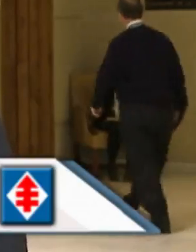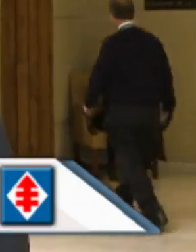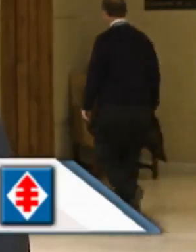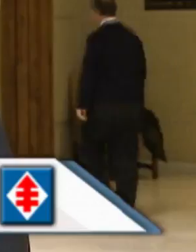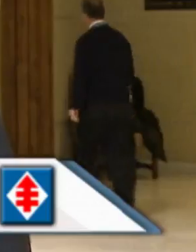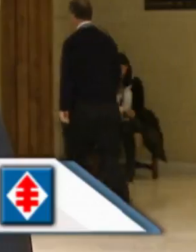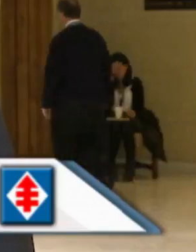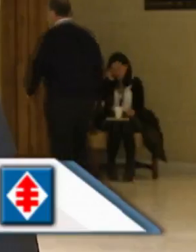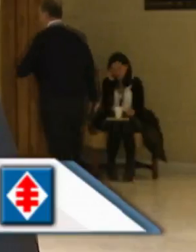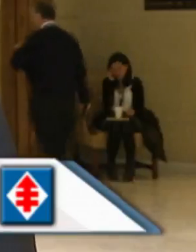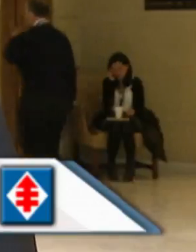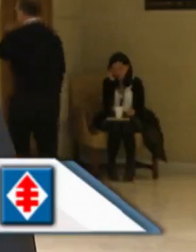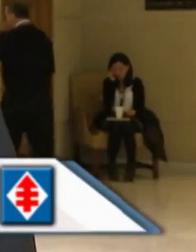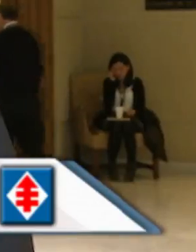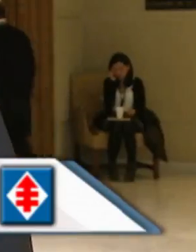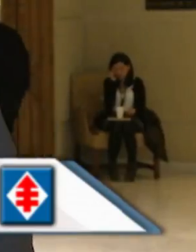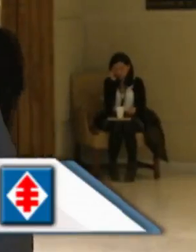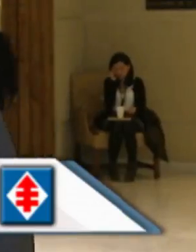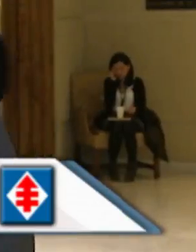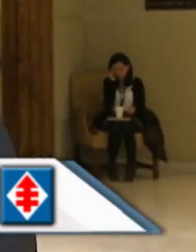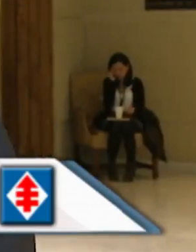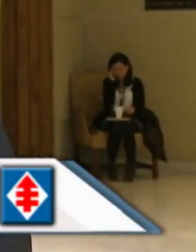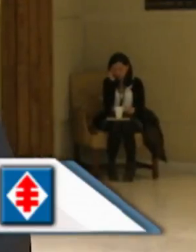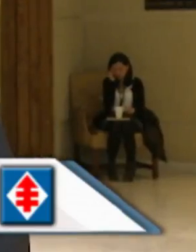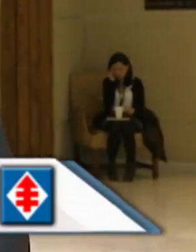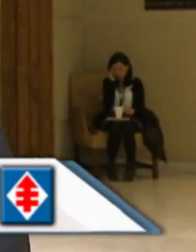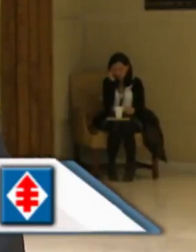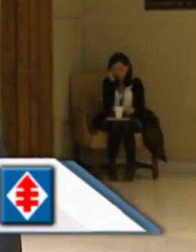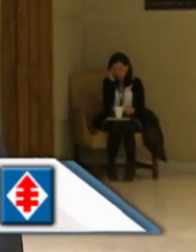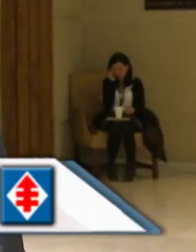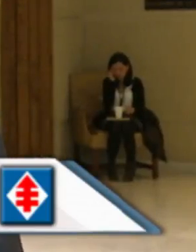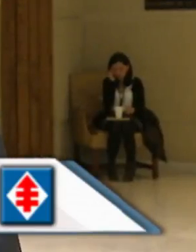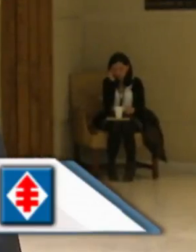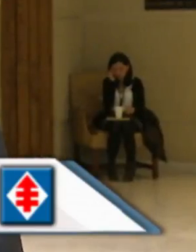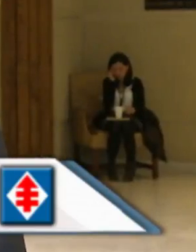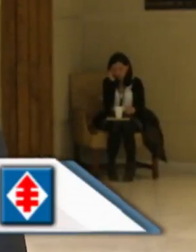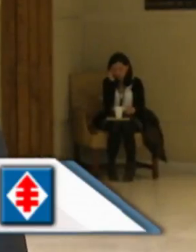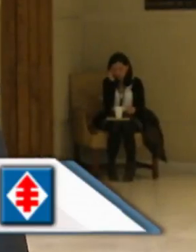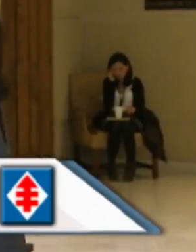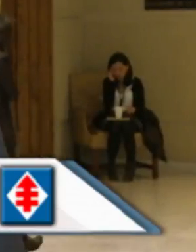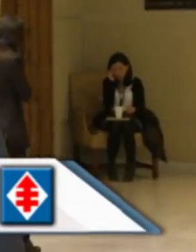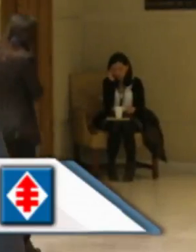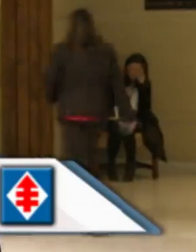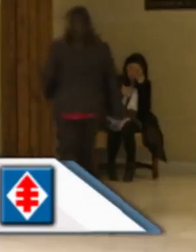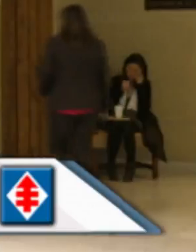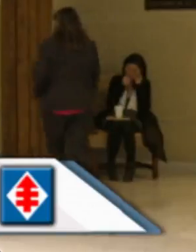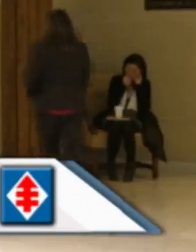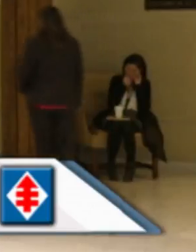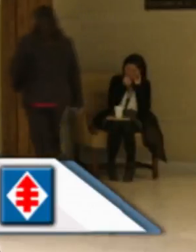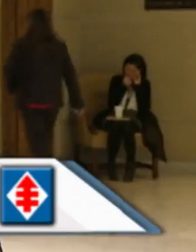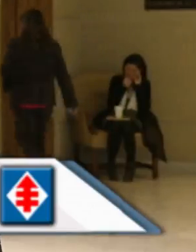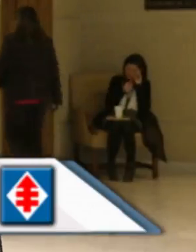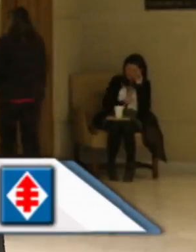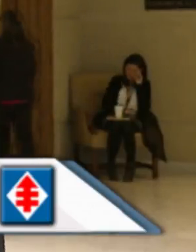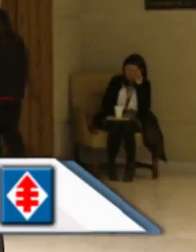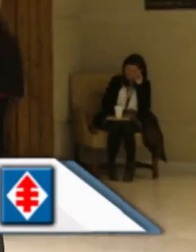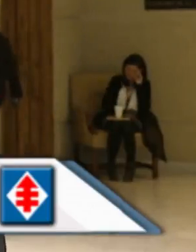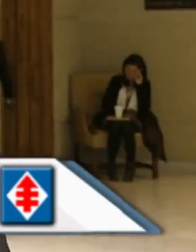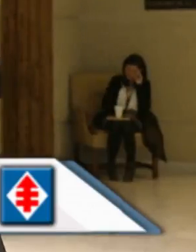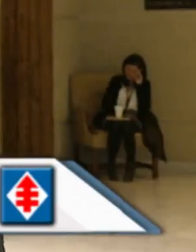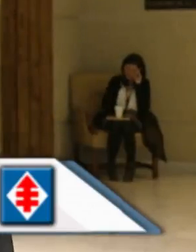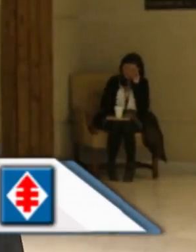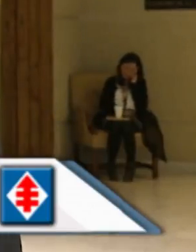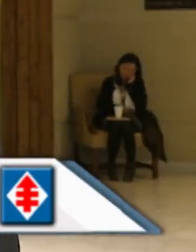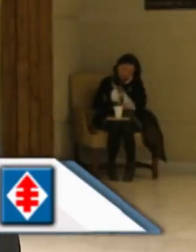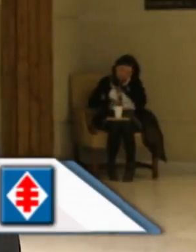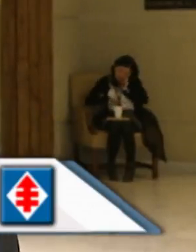el sentido original de la iniciativa que era precisamente otorgar una franja de gratuidad a las personas por eso planteamos la gratuidad de